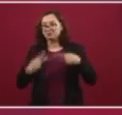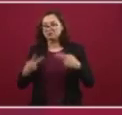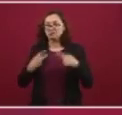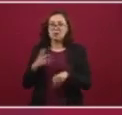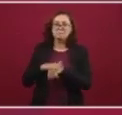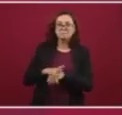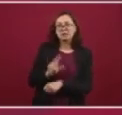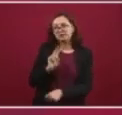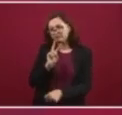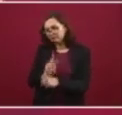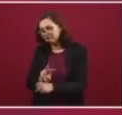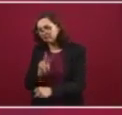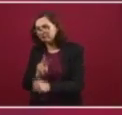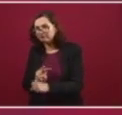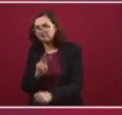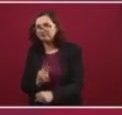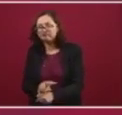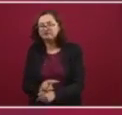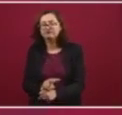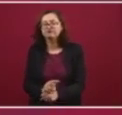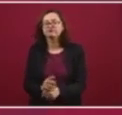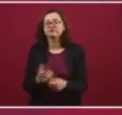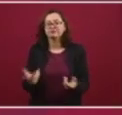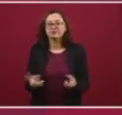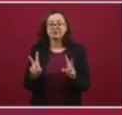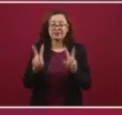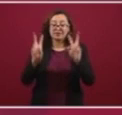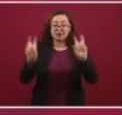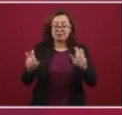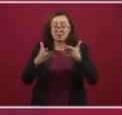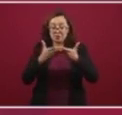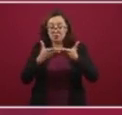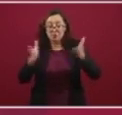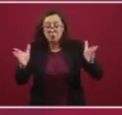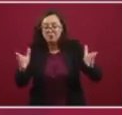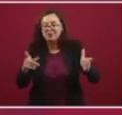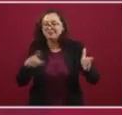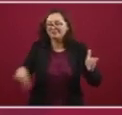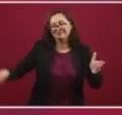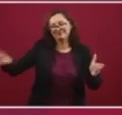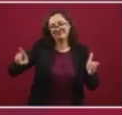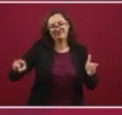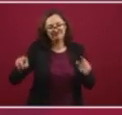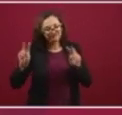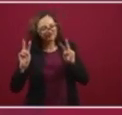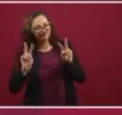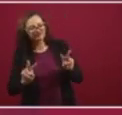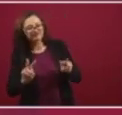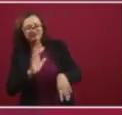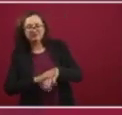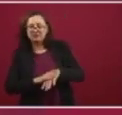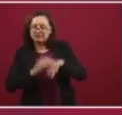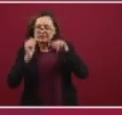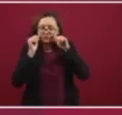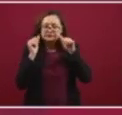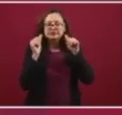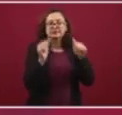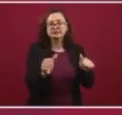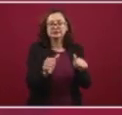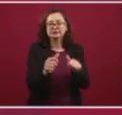la vida pública es más pública, para decirlo coloquialmente, todas las